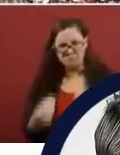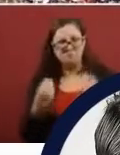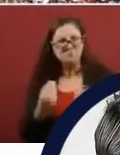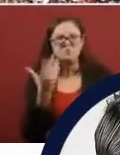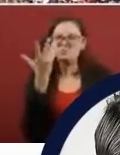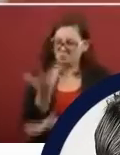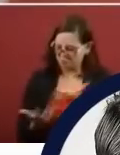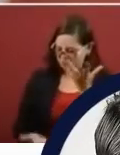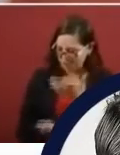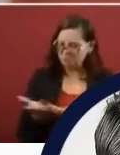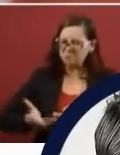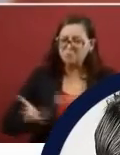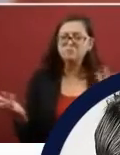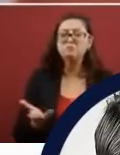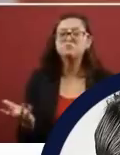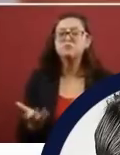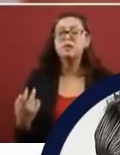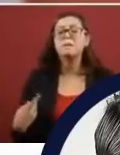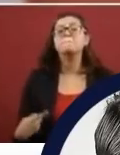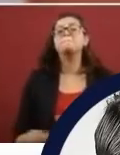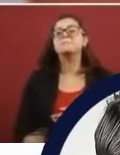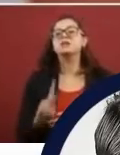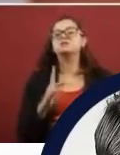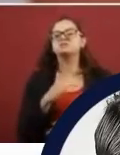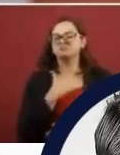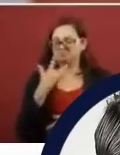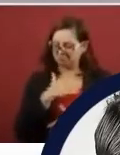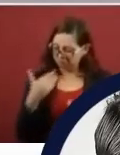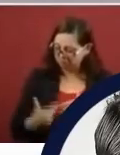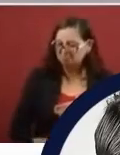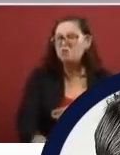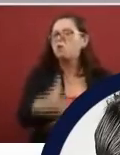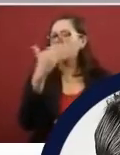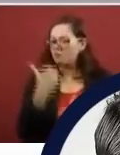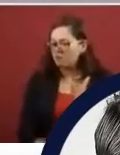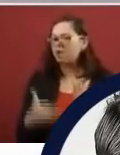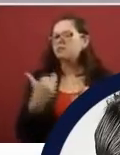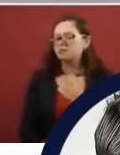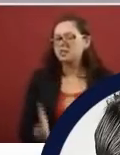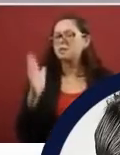Estado ha sido incapaz de poder garantizarlo sin importar su condición social,